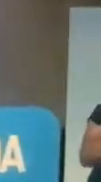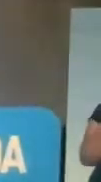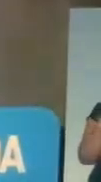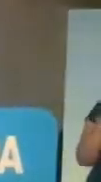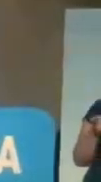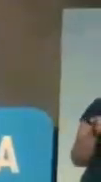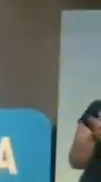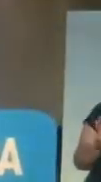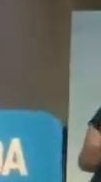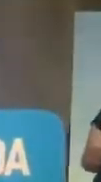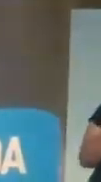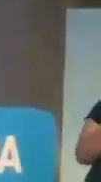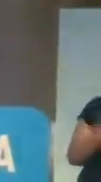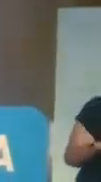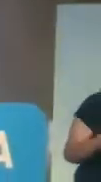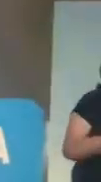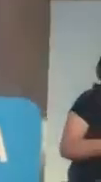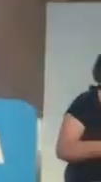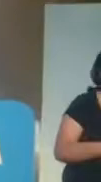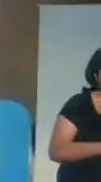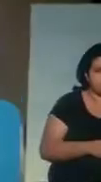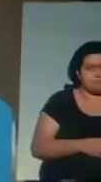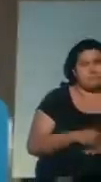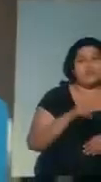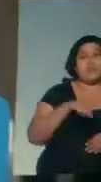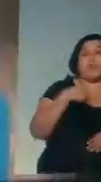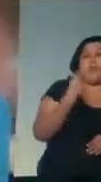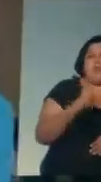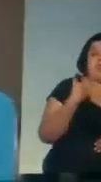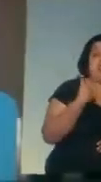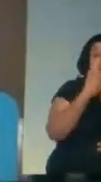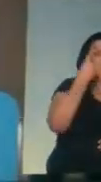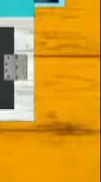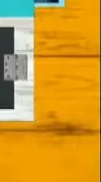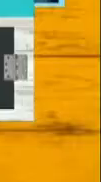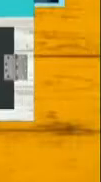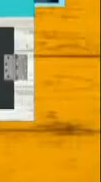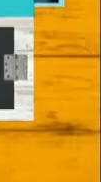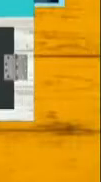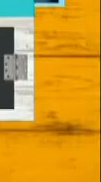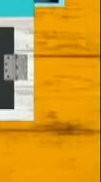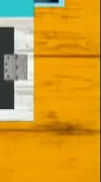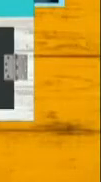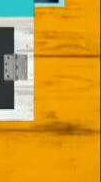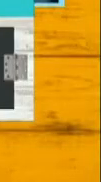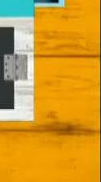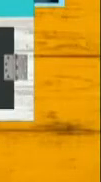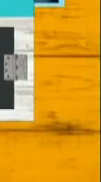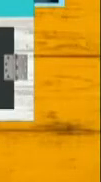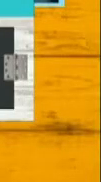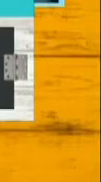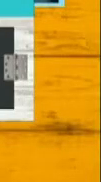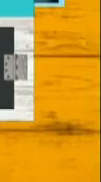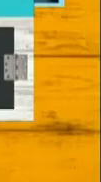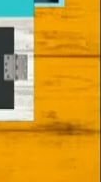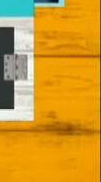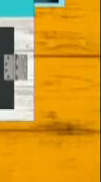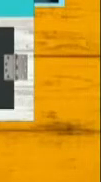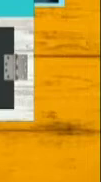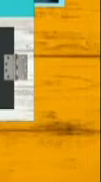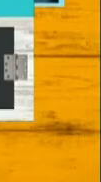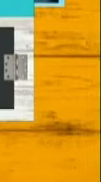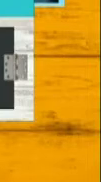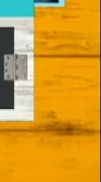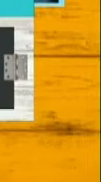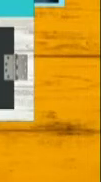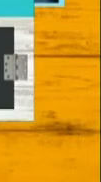entenderlo. Aparte, yo mañana cumplo 61 años, aquí nací yo. Me preocupa mucho que haya tontos